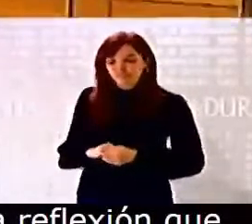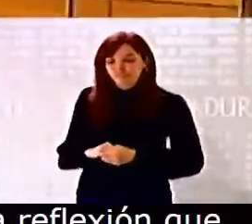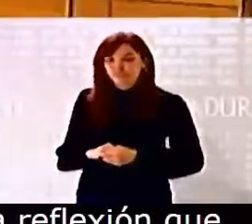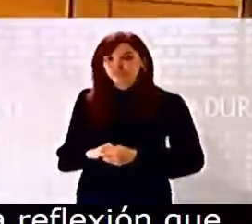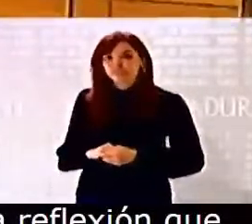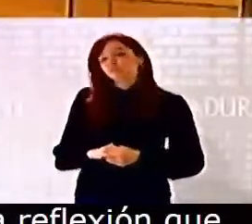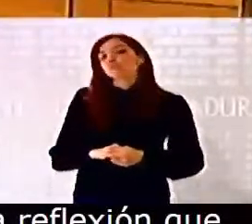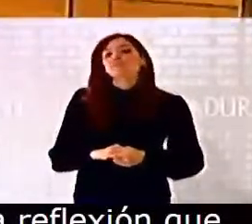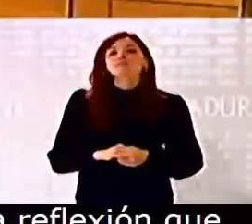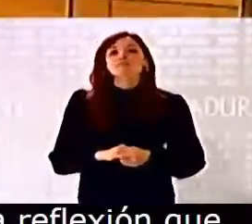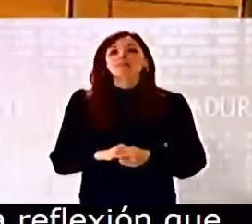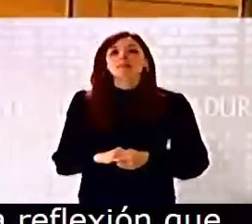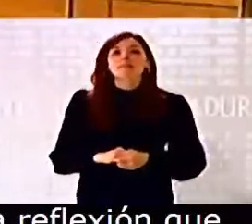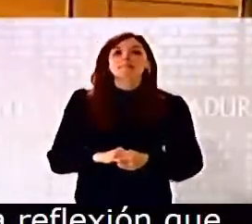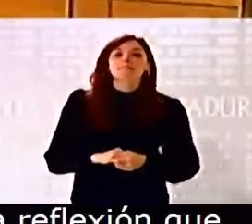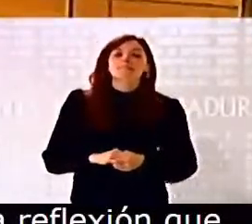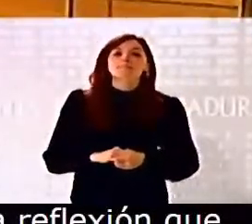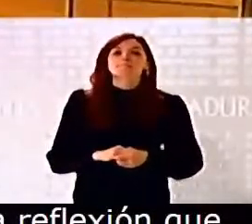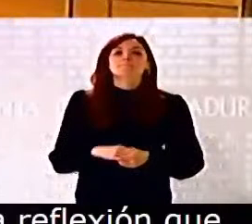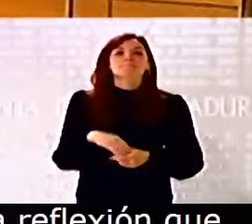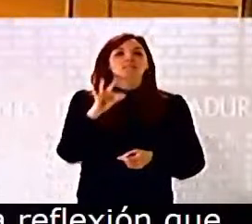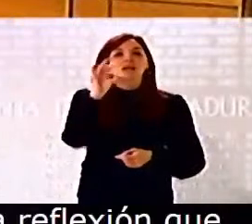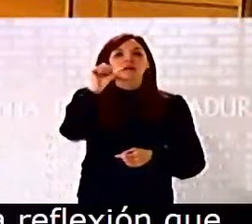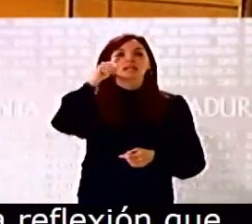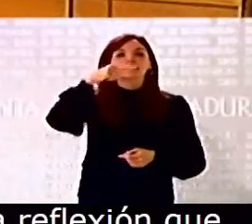¿Alguna pregunta más? Sí, Sandra, de nuevo.